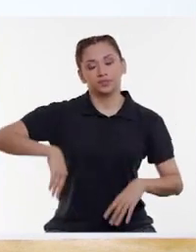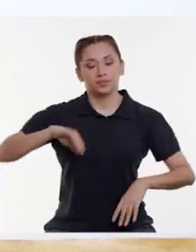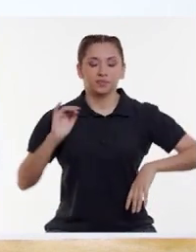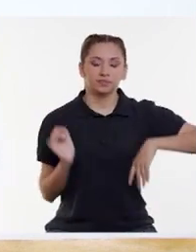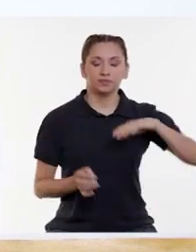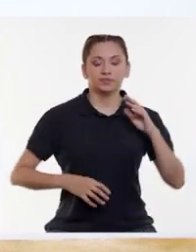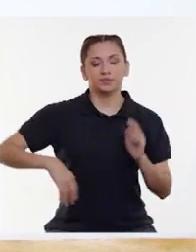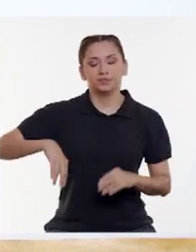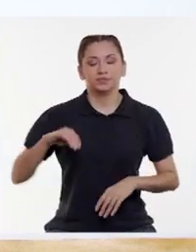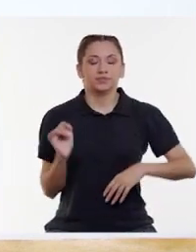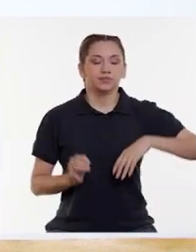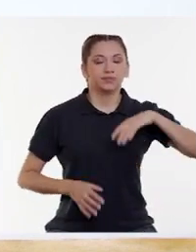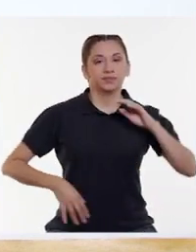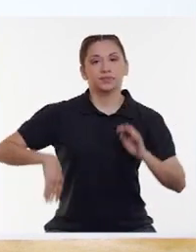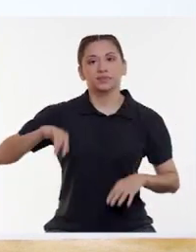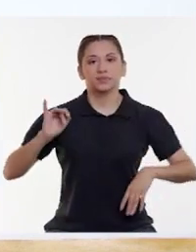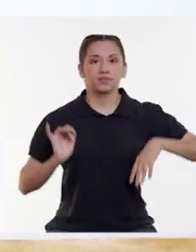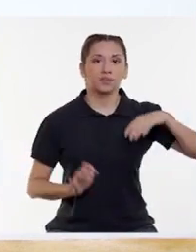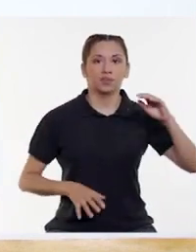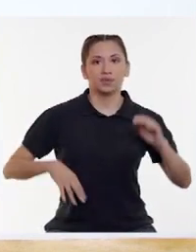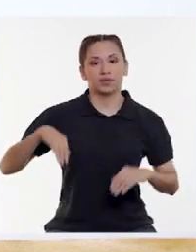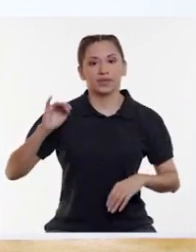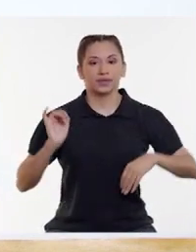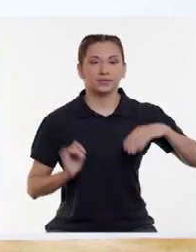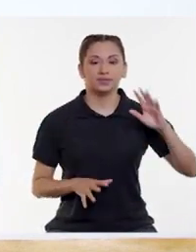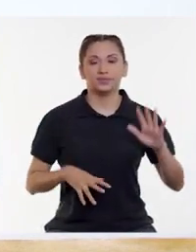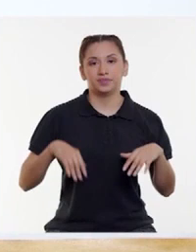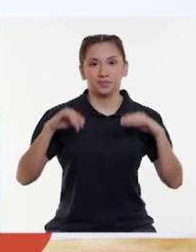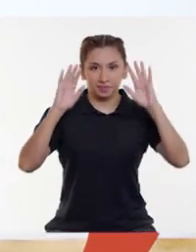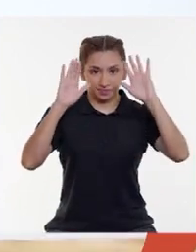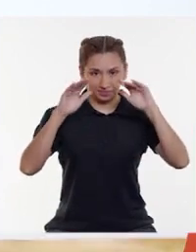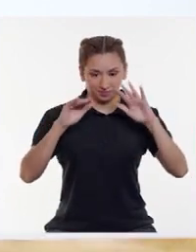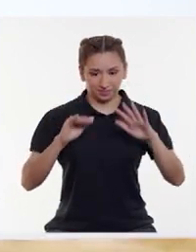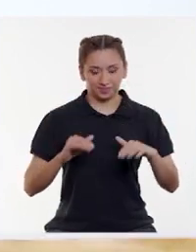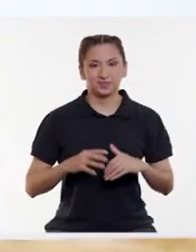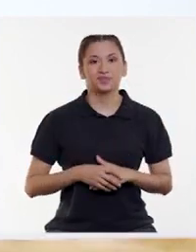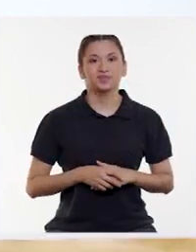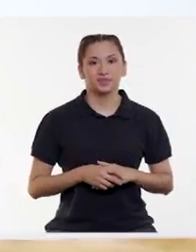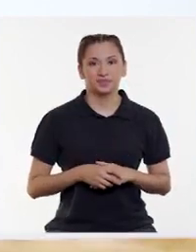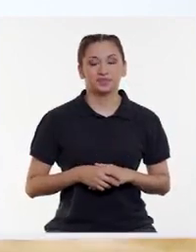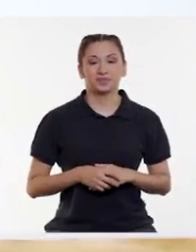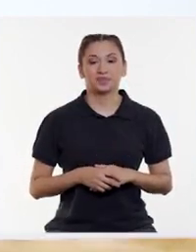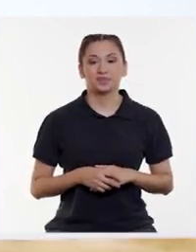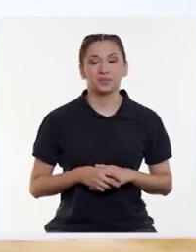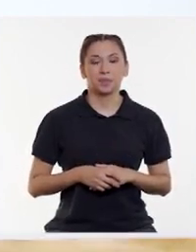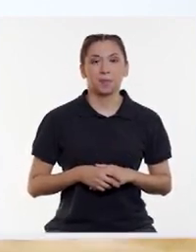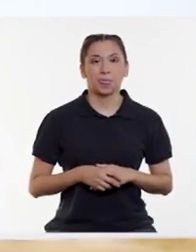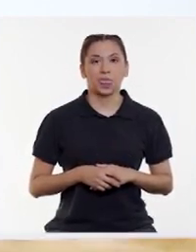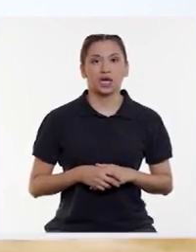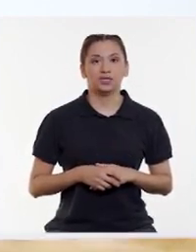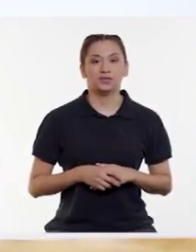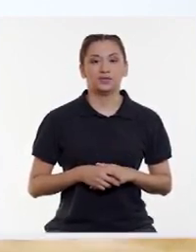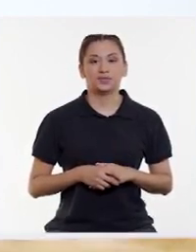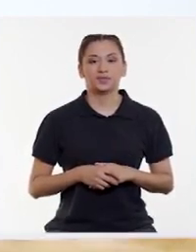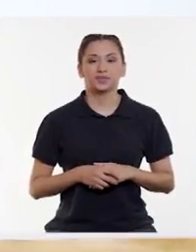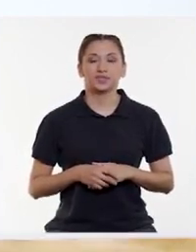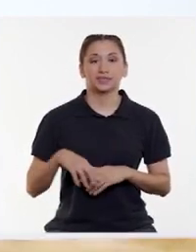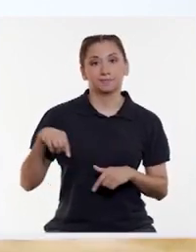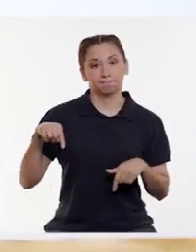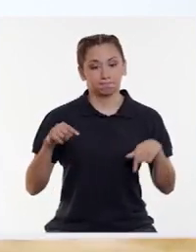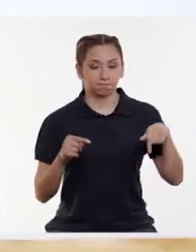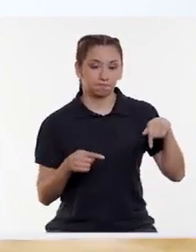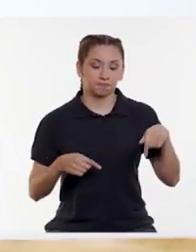Soltamos brazos y cuerpo. Muy bien, estiramos piernas. Eso es,